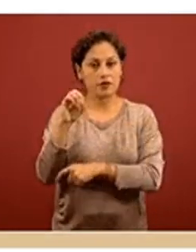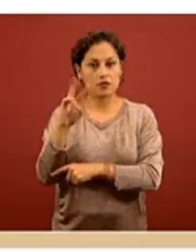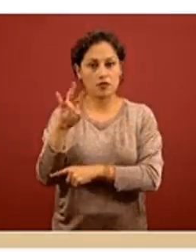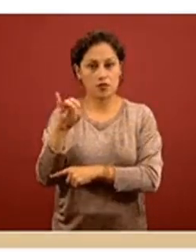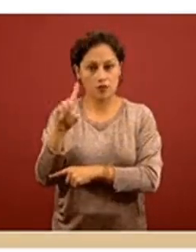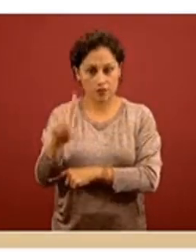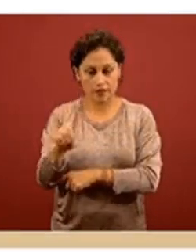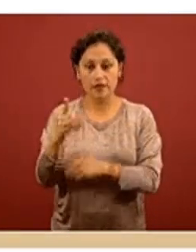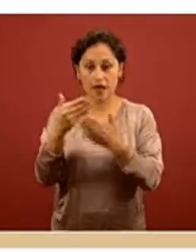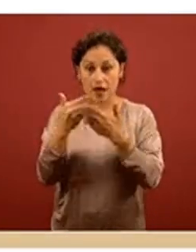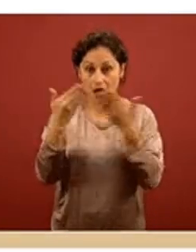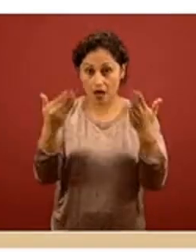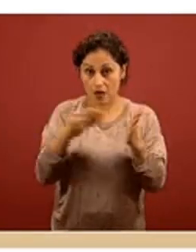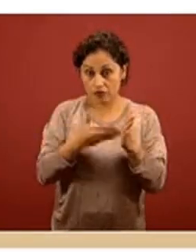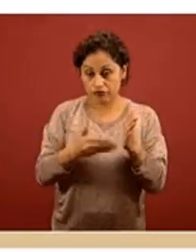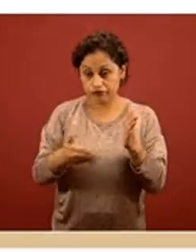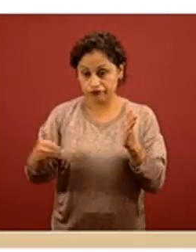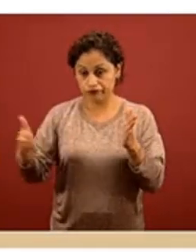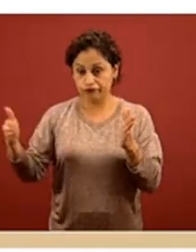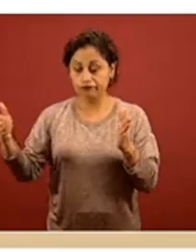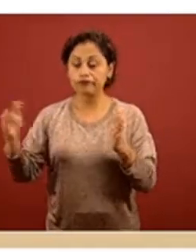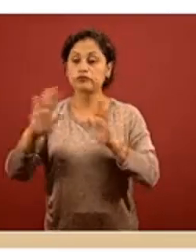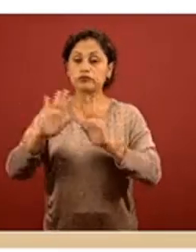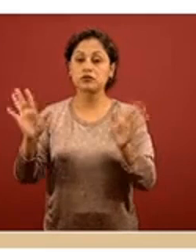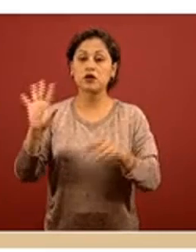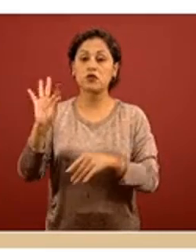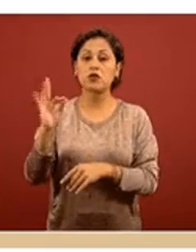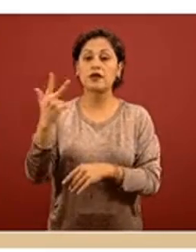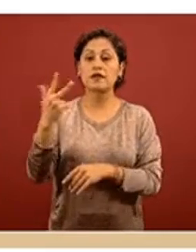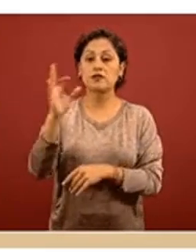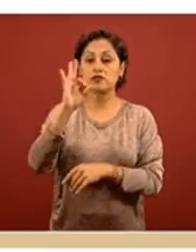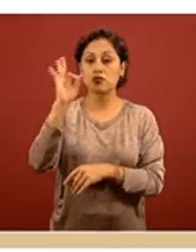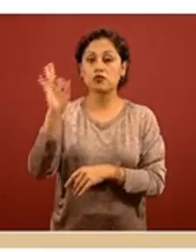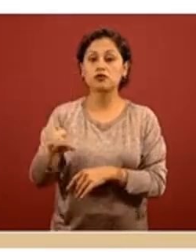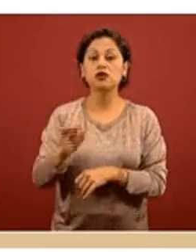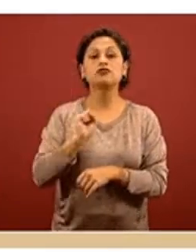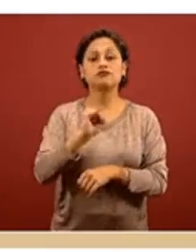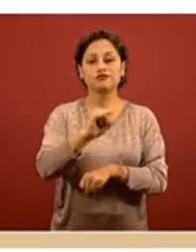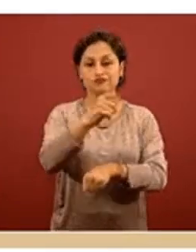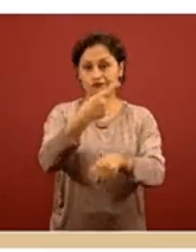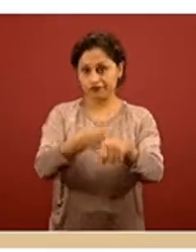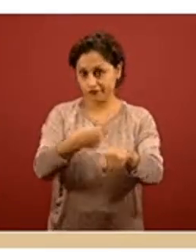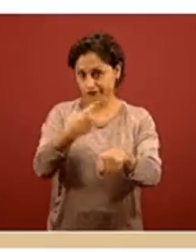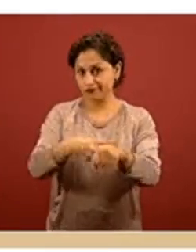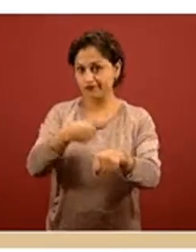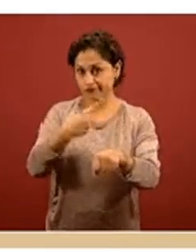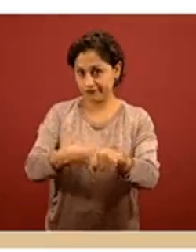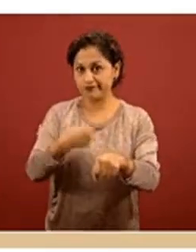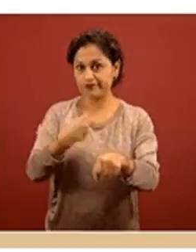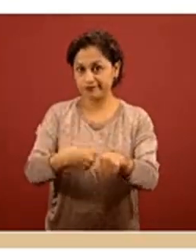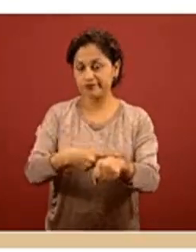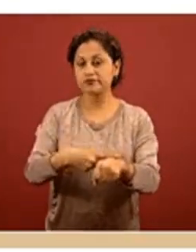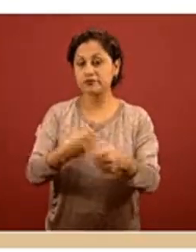semana estamos en un 48% de porcentaje de positividad. Esto quiere decir que ya de cada 10 casos